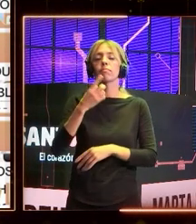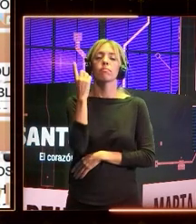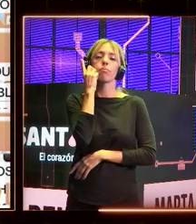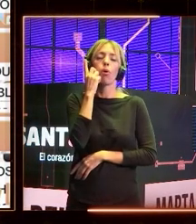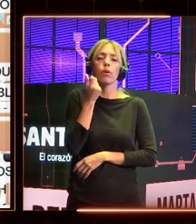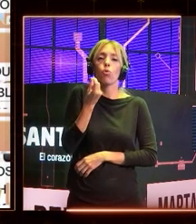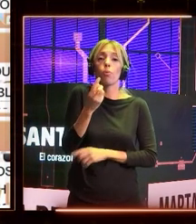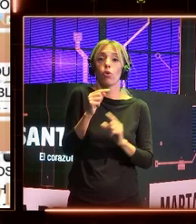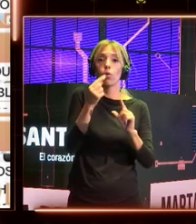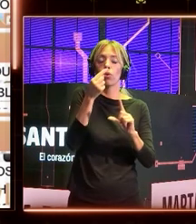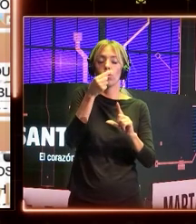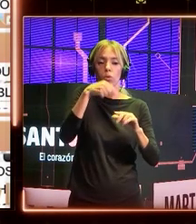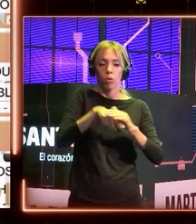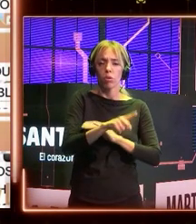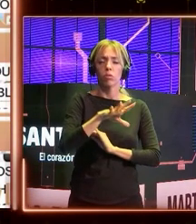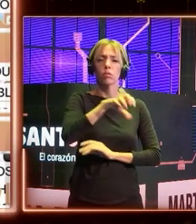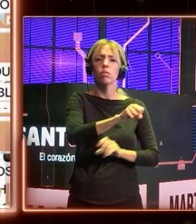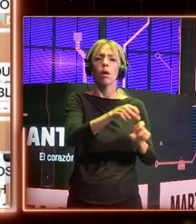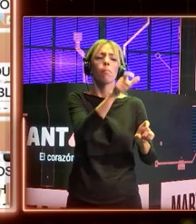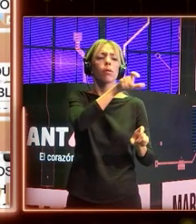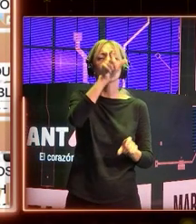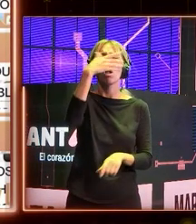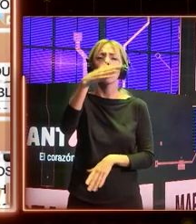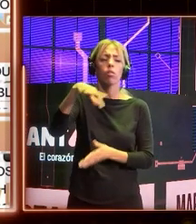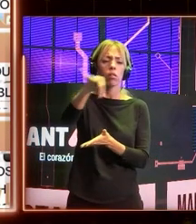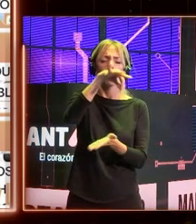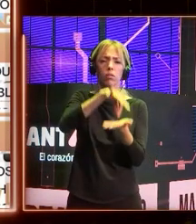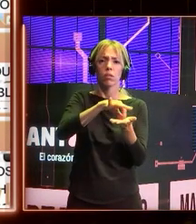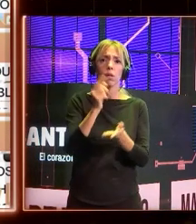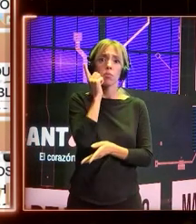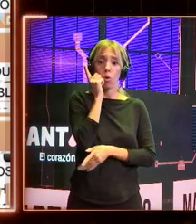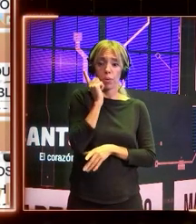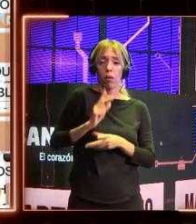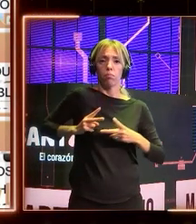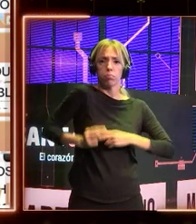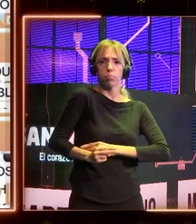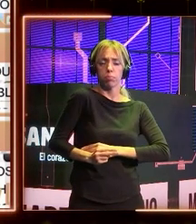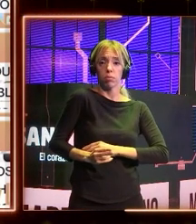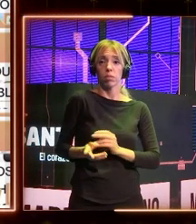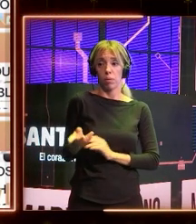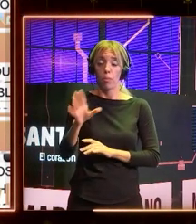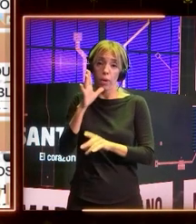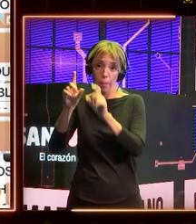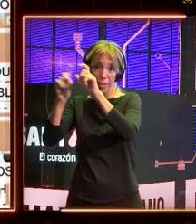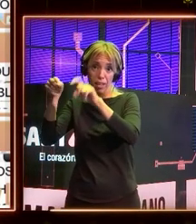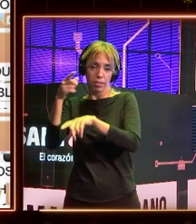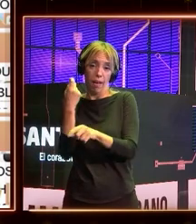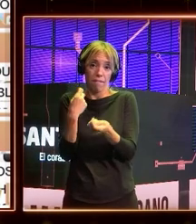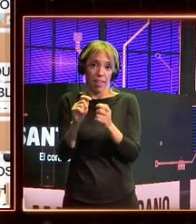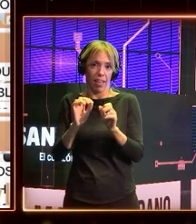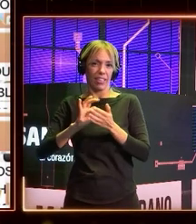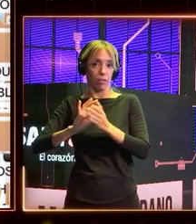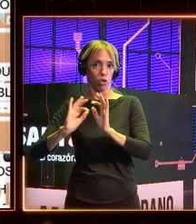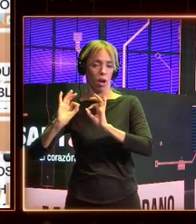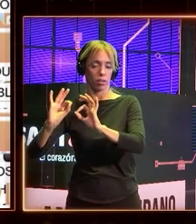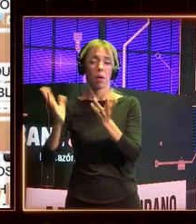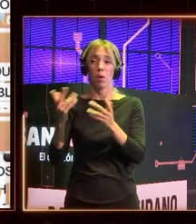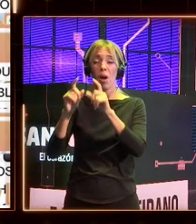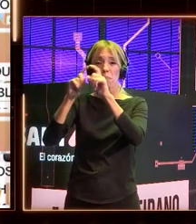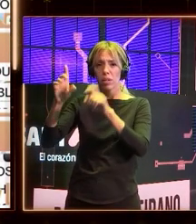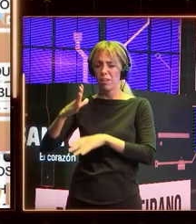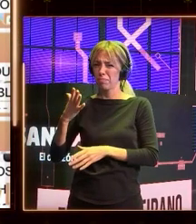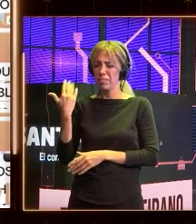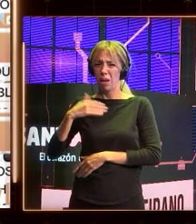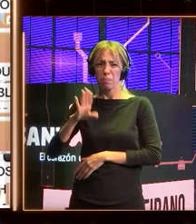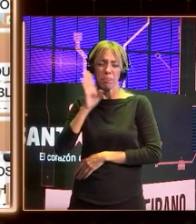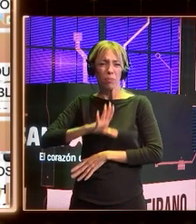un teléfono móvil puede llevarte a dónde está una persona y pinchar su teléfono. Esto es lo que venden ellos, también es verdad. Pero también es verdad que es una empresa bastante oscura que se ha